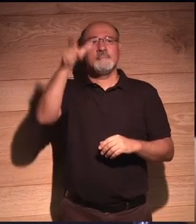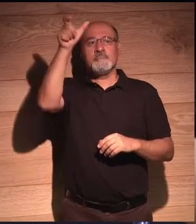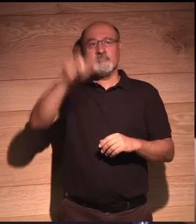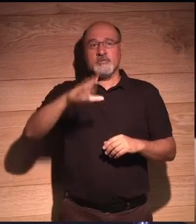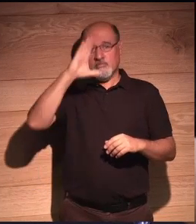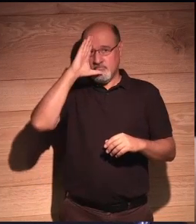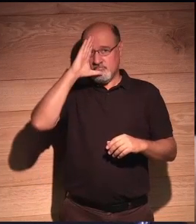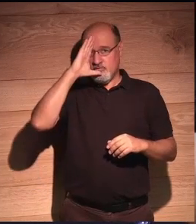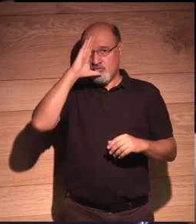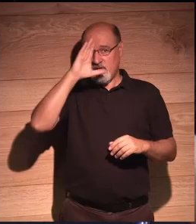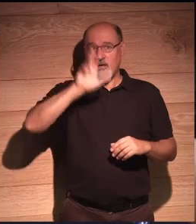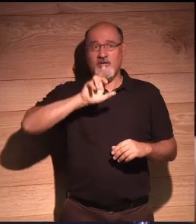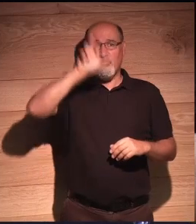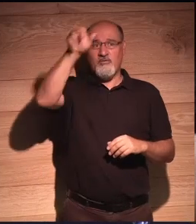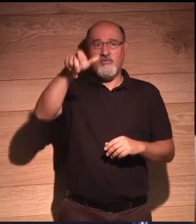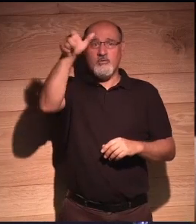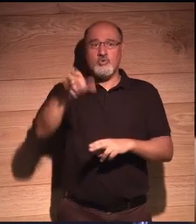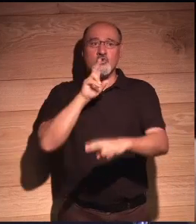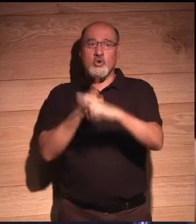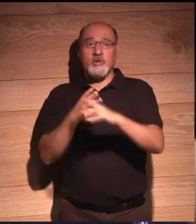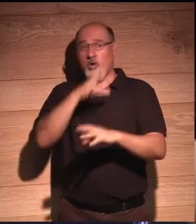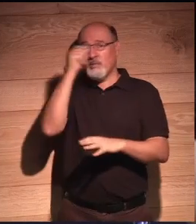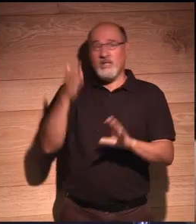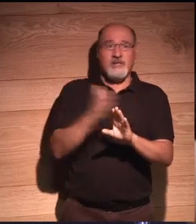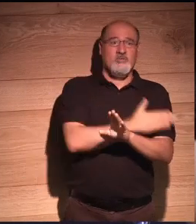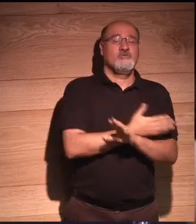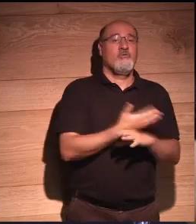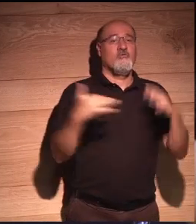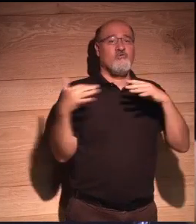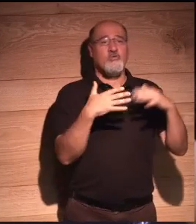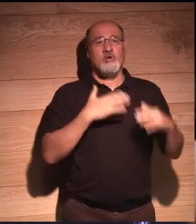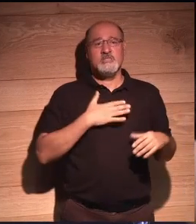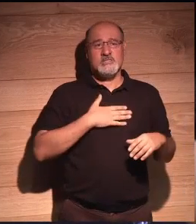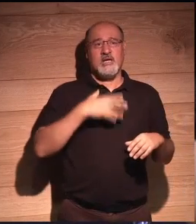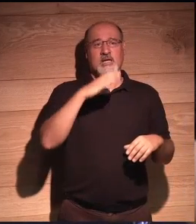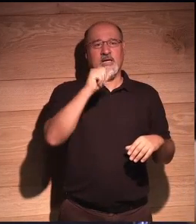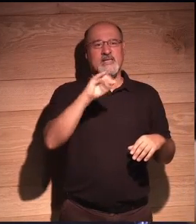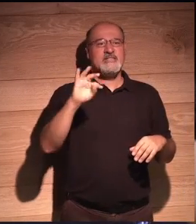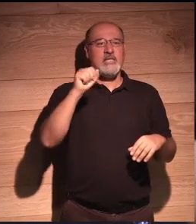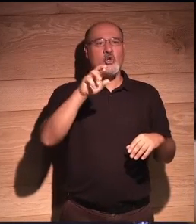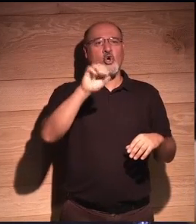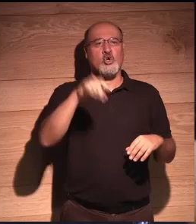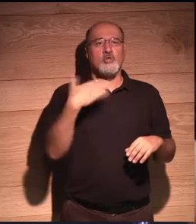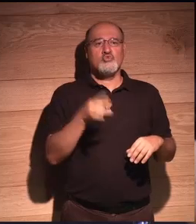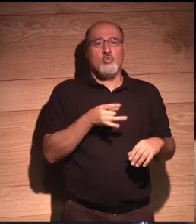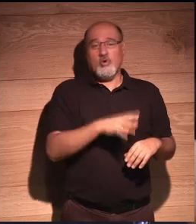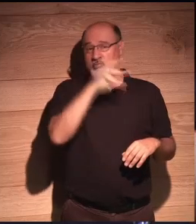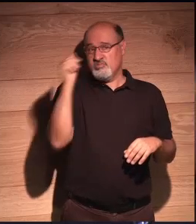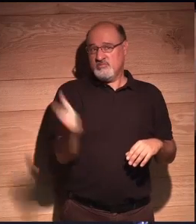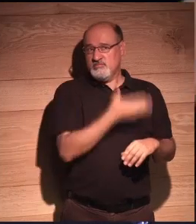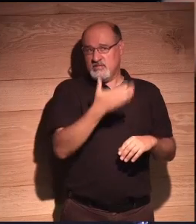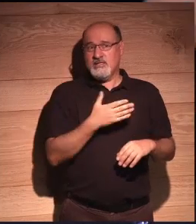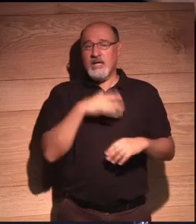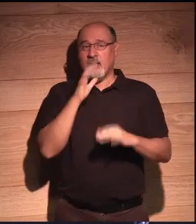Luna y no del gol que marcó Cristiano Ronaldo. Yo la verdad es que en ese sentido tengo un dato, y es, en su momento